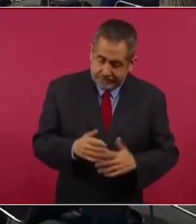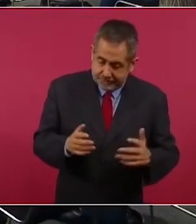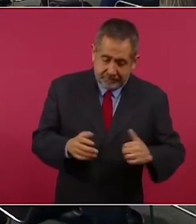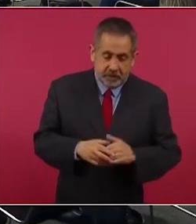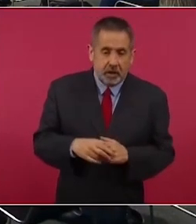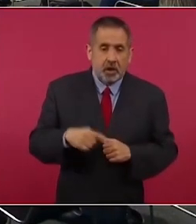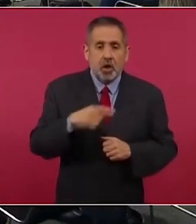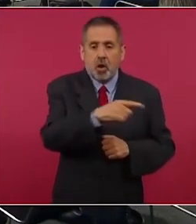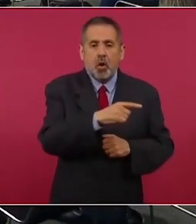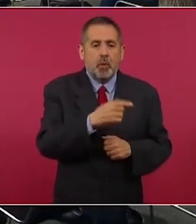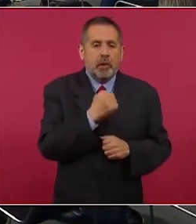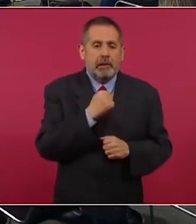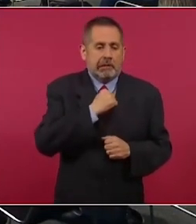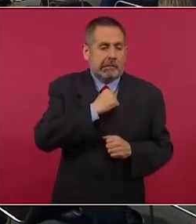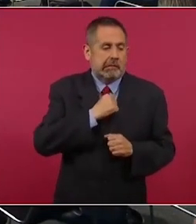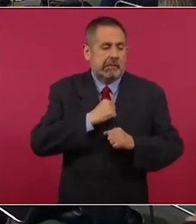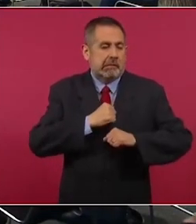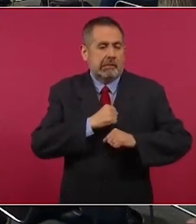porque llevaba buenas relaciones